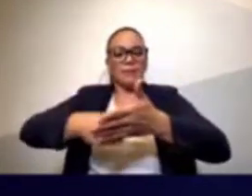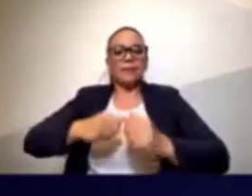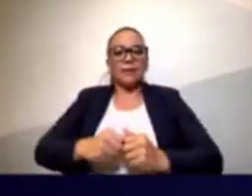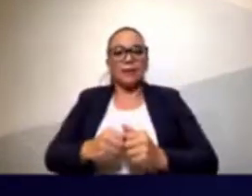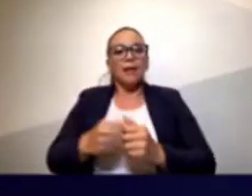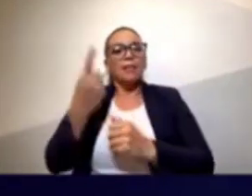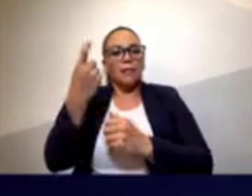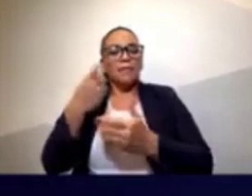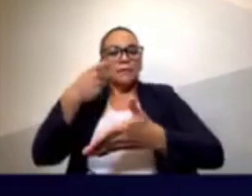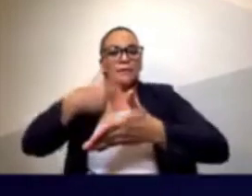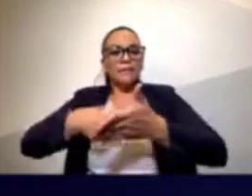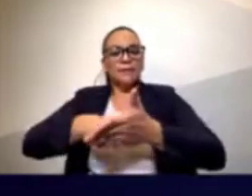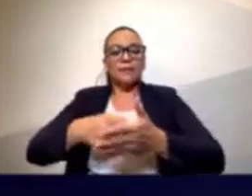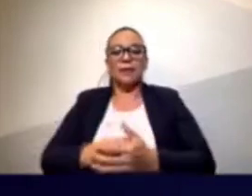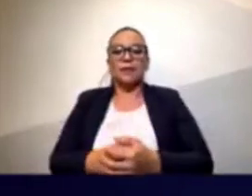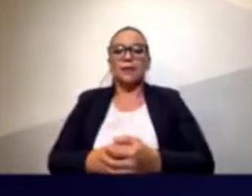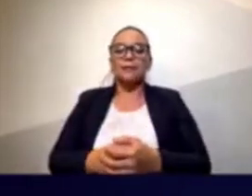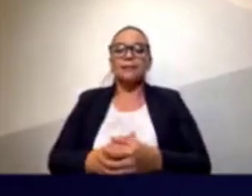el déficit fiscal.